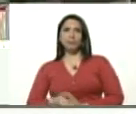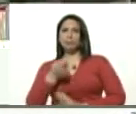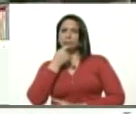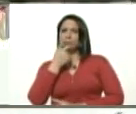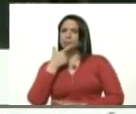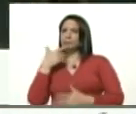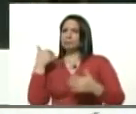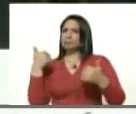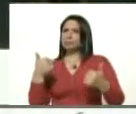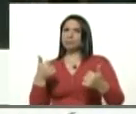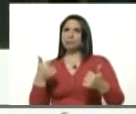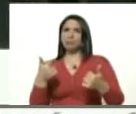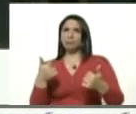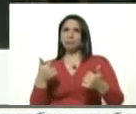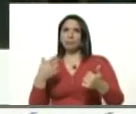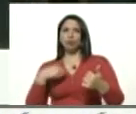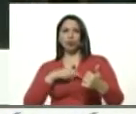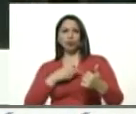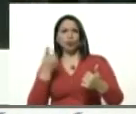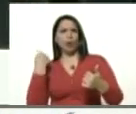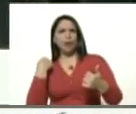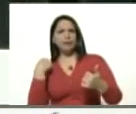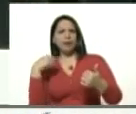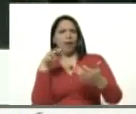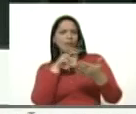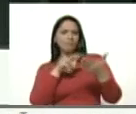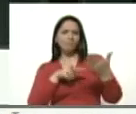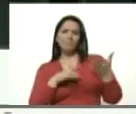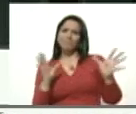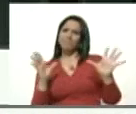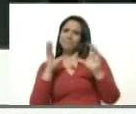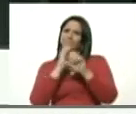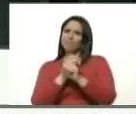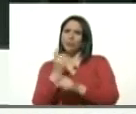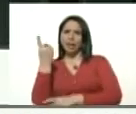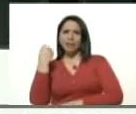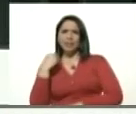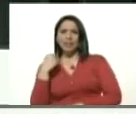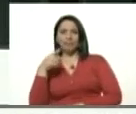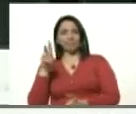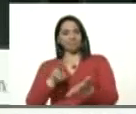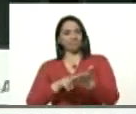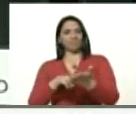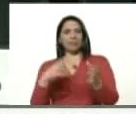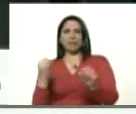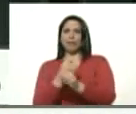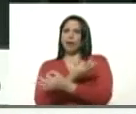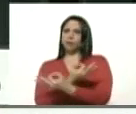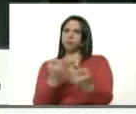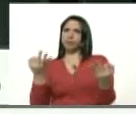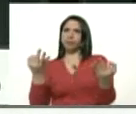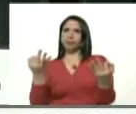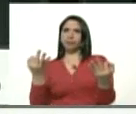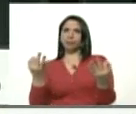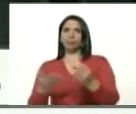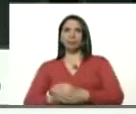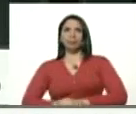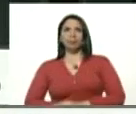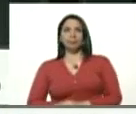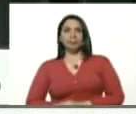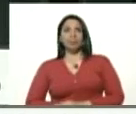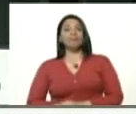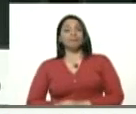bellísimo. Ayer lo estuvimos viendo en la noche. Verdaderamente un trabajo extraordinario